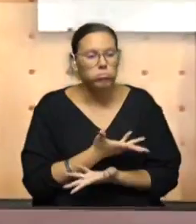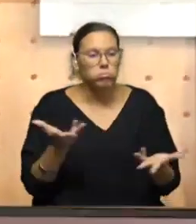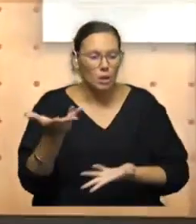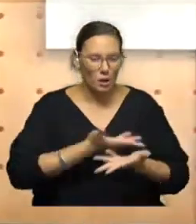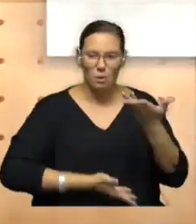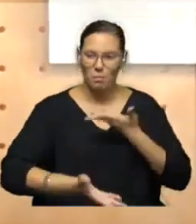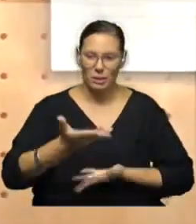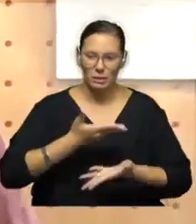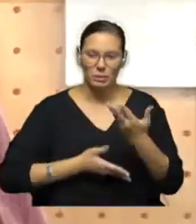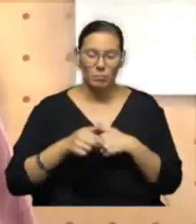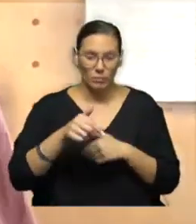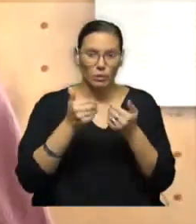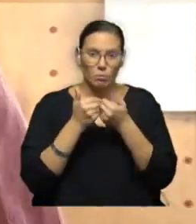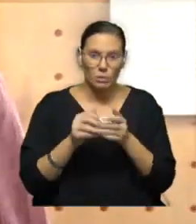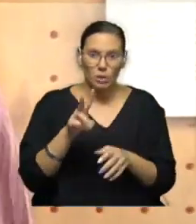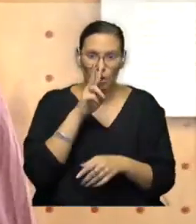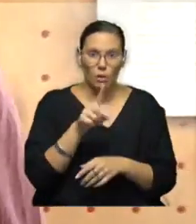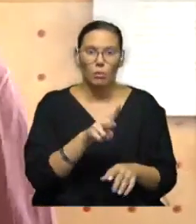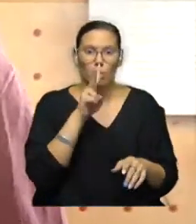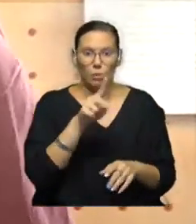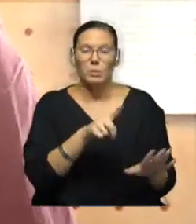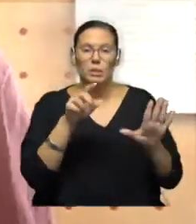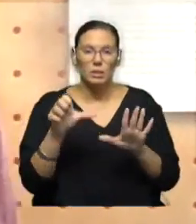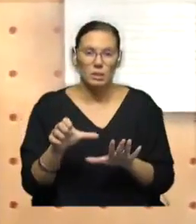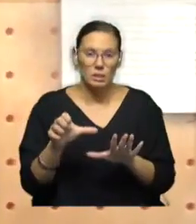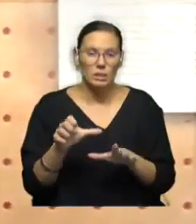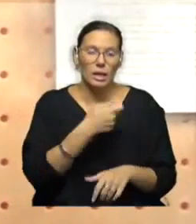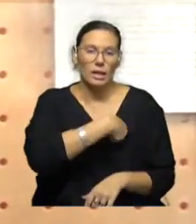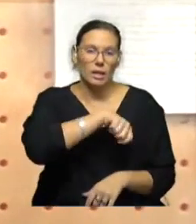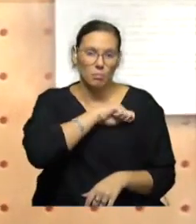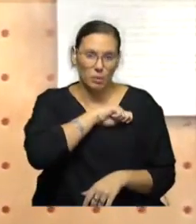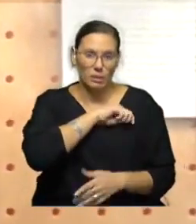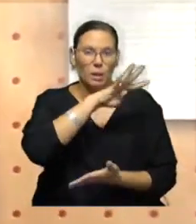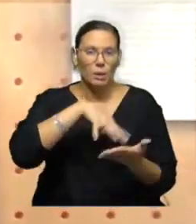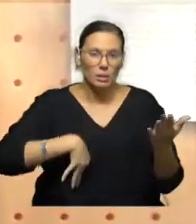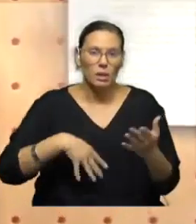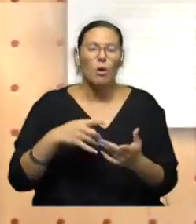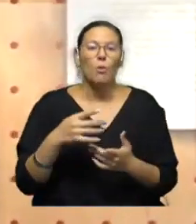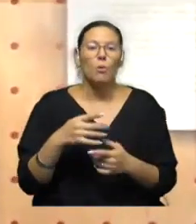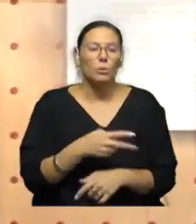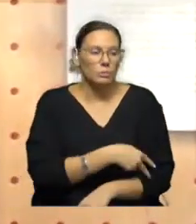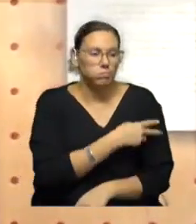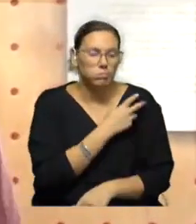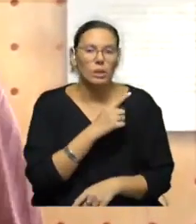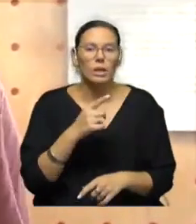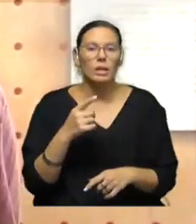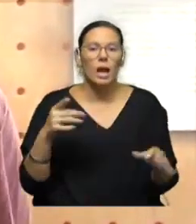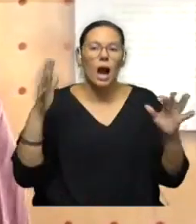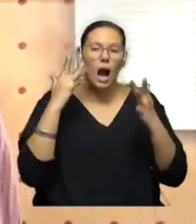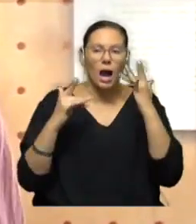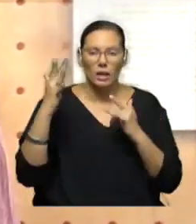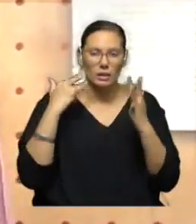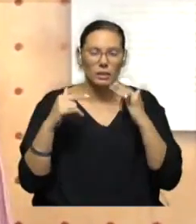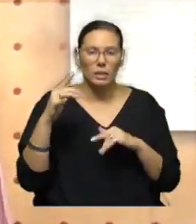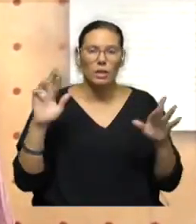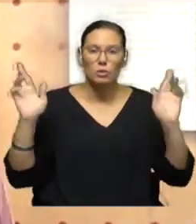linda muestra? Esto arrancó en el 2016 en Barcelona, yo estaba haciendo un máster en arte sonoro y en esa época, bueno, y hasta ahora la voz